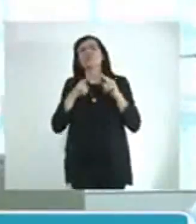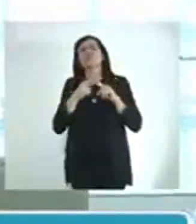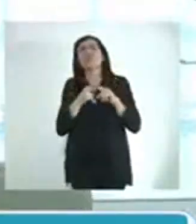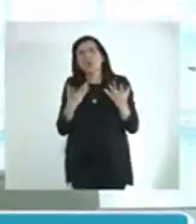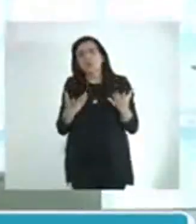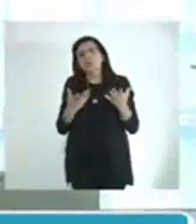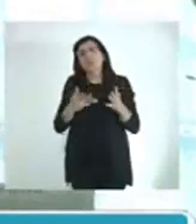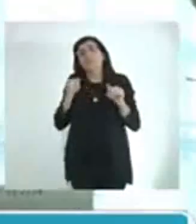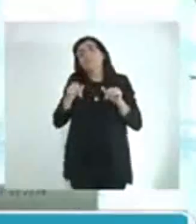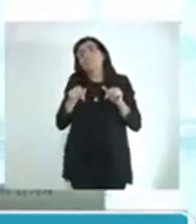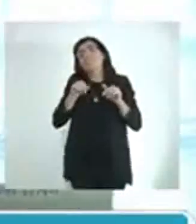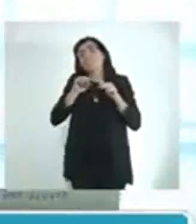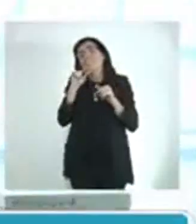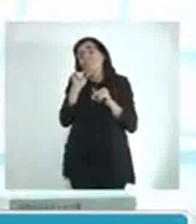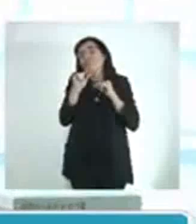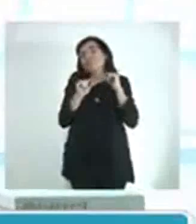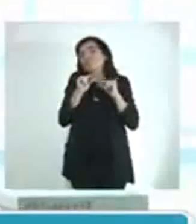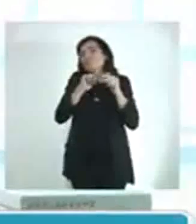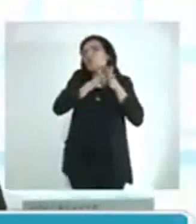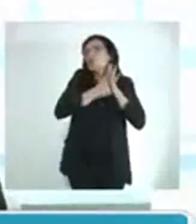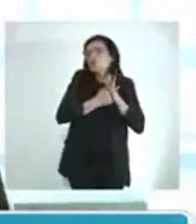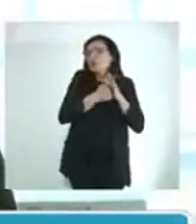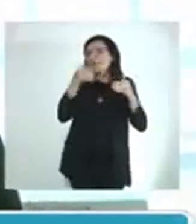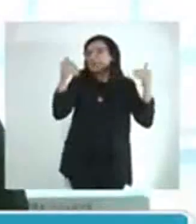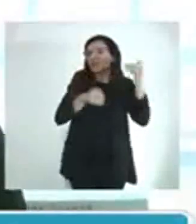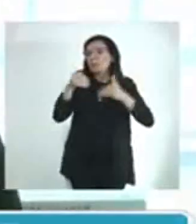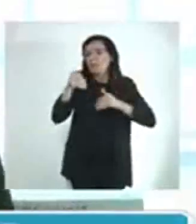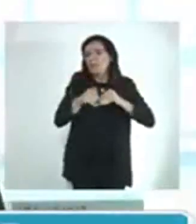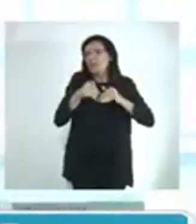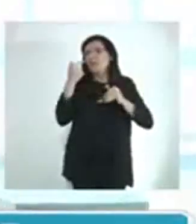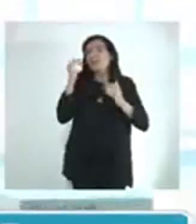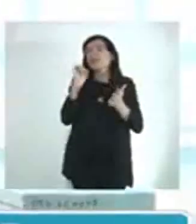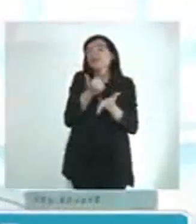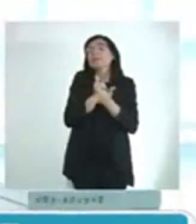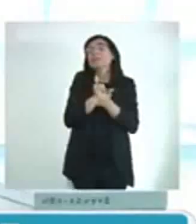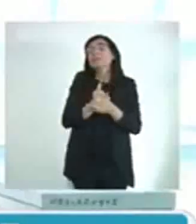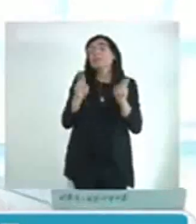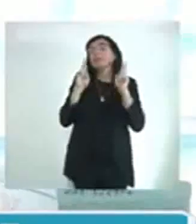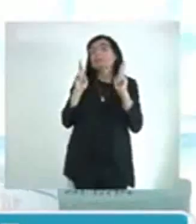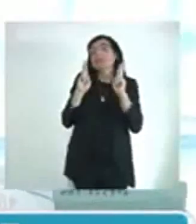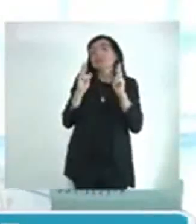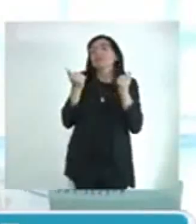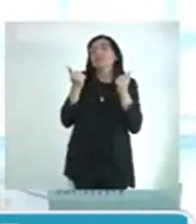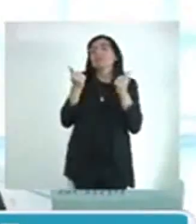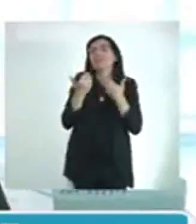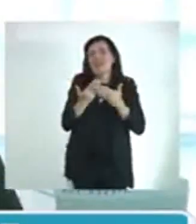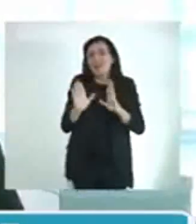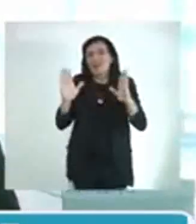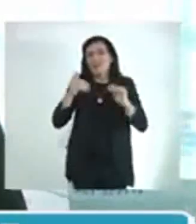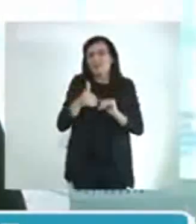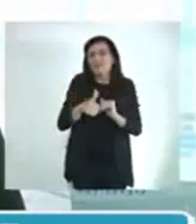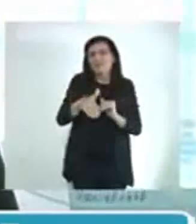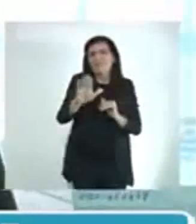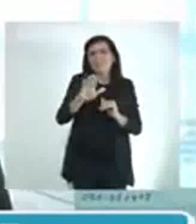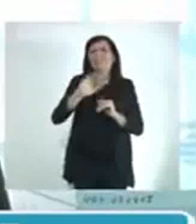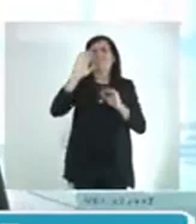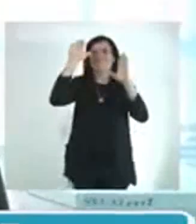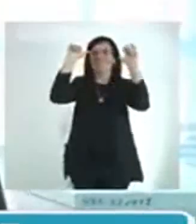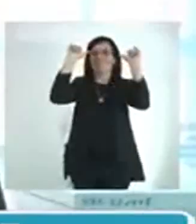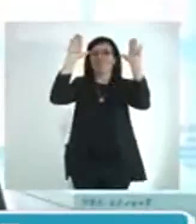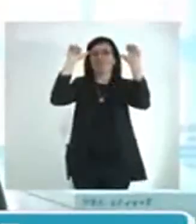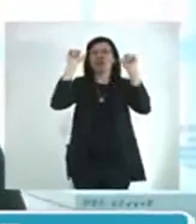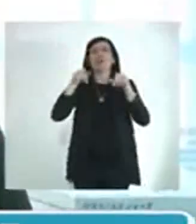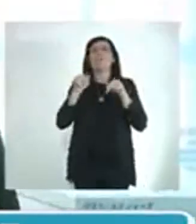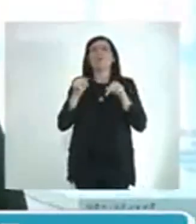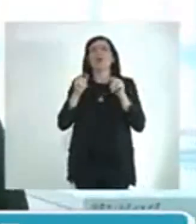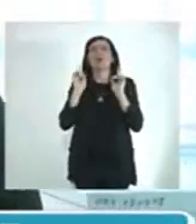el Centro de Innovación, que Dios quiere, pronto se van a reanudar. Los saludamos a los docentes desde aquí, desde el laboratorio. Y Marcelo, a